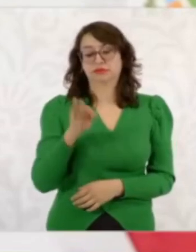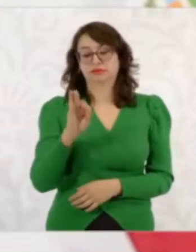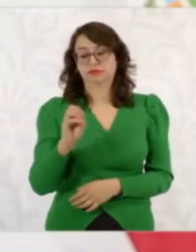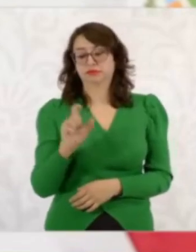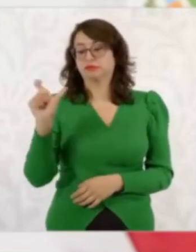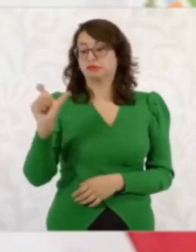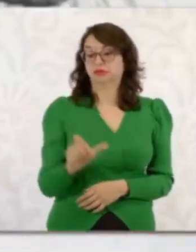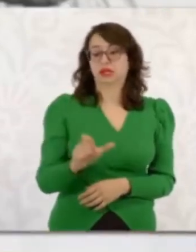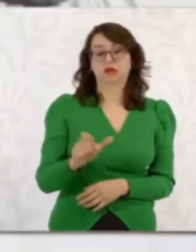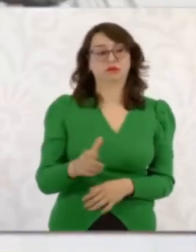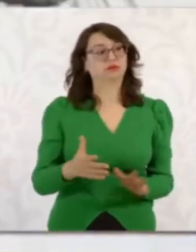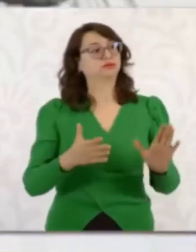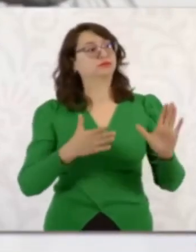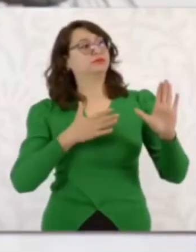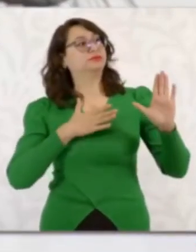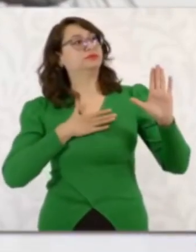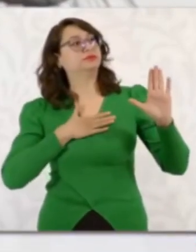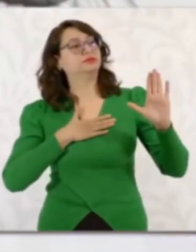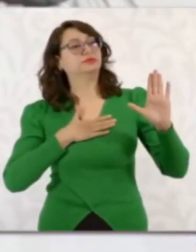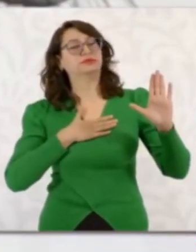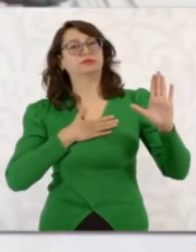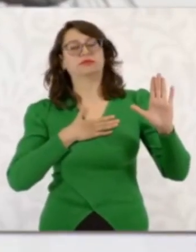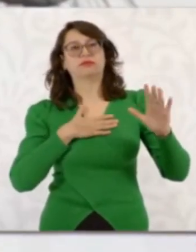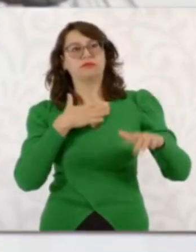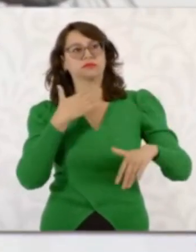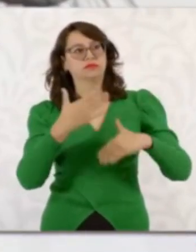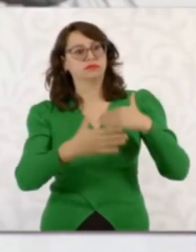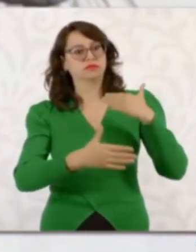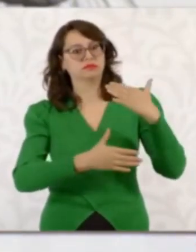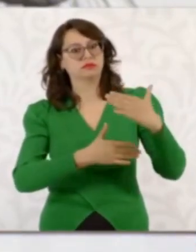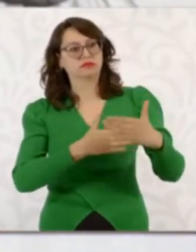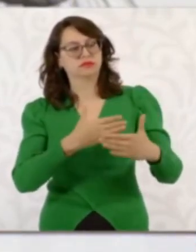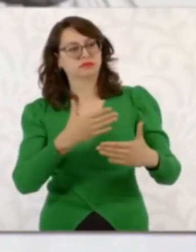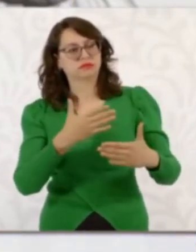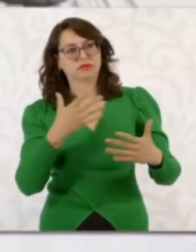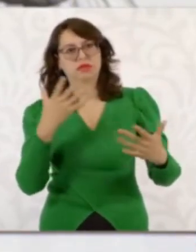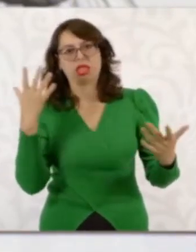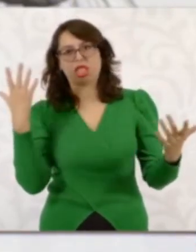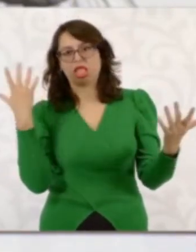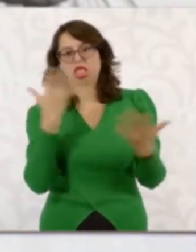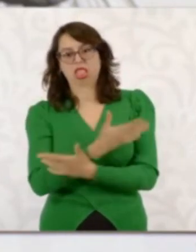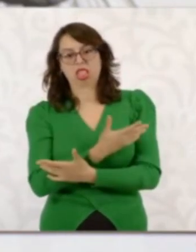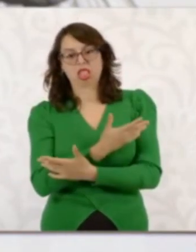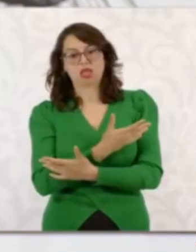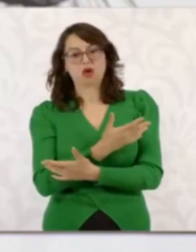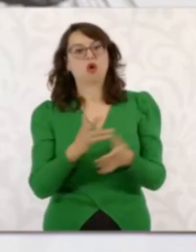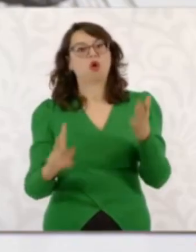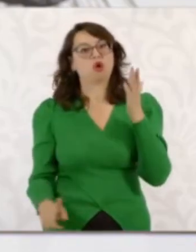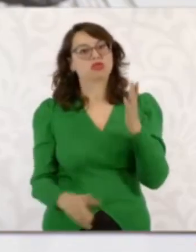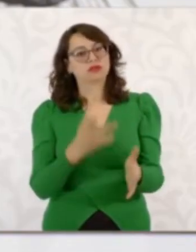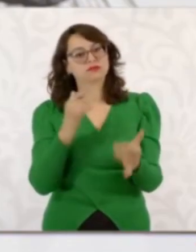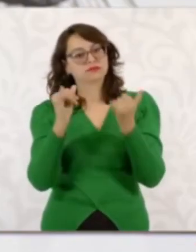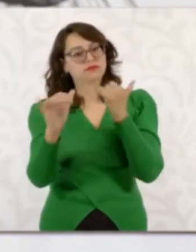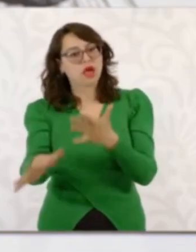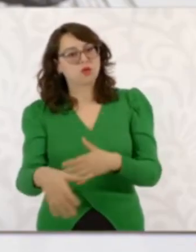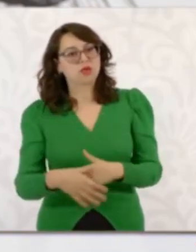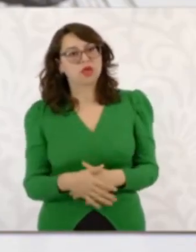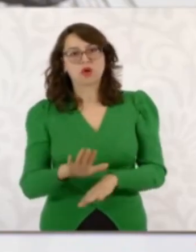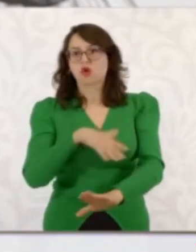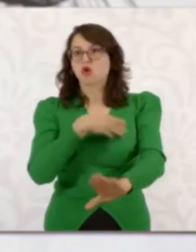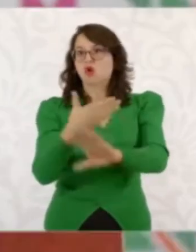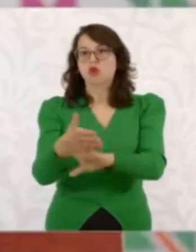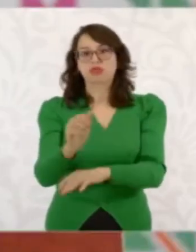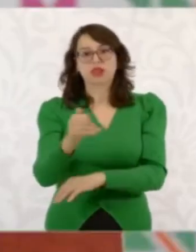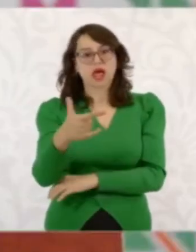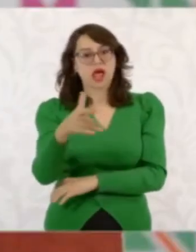con el desafuero de Andrés Manuel López Obrador. Viene el 2006, un nuevo fraude electoral. ¿Contra